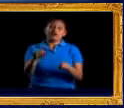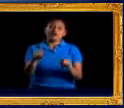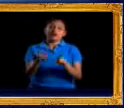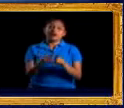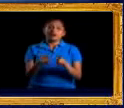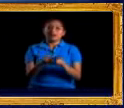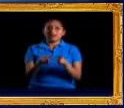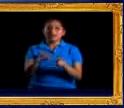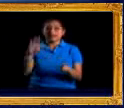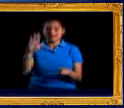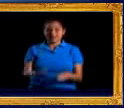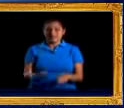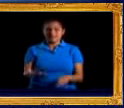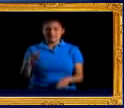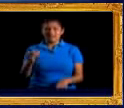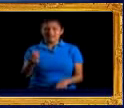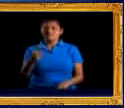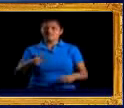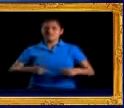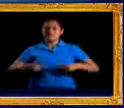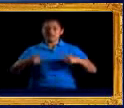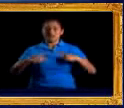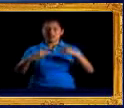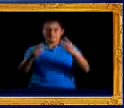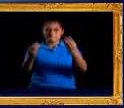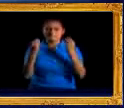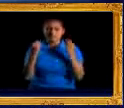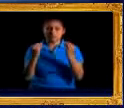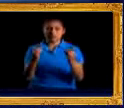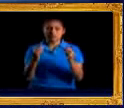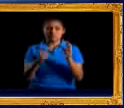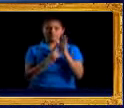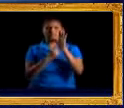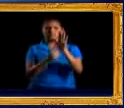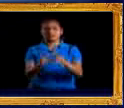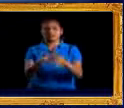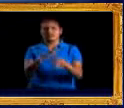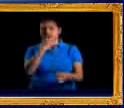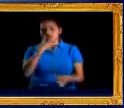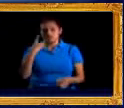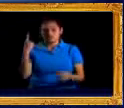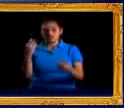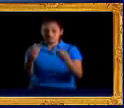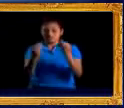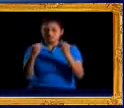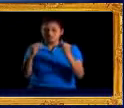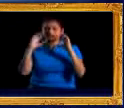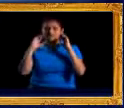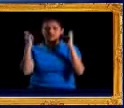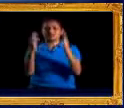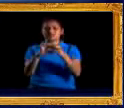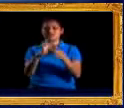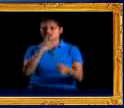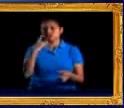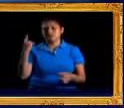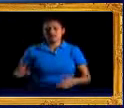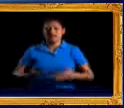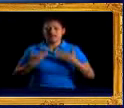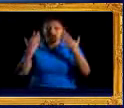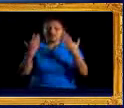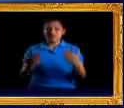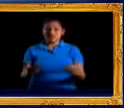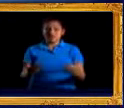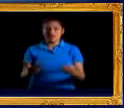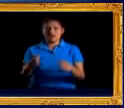Es la que está viviendo la abundancia de la presencia de Dios, la abundante revelación. Es la que le dieron la orden,